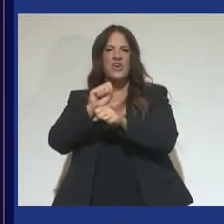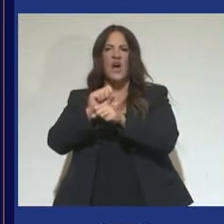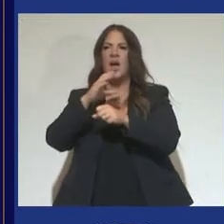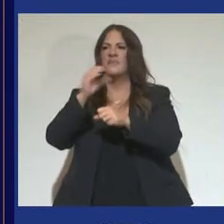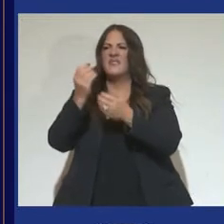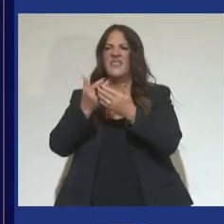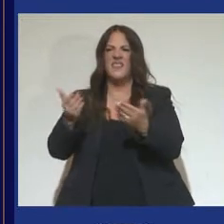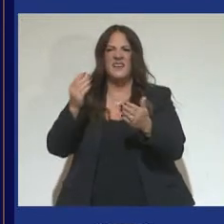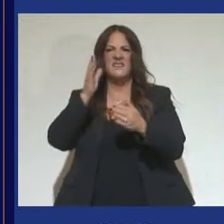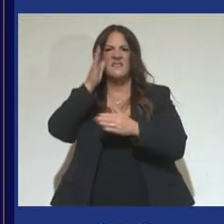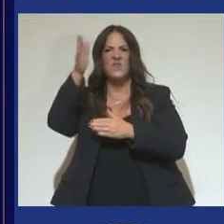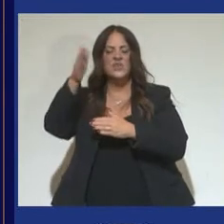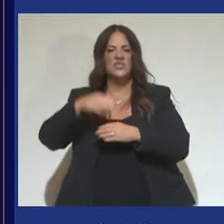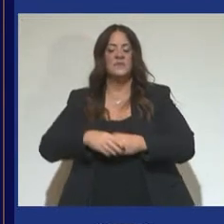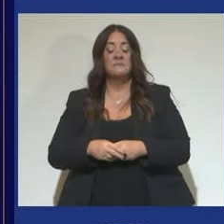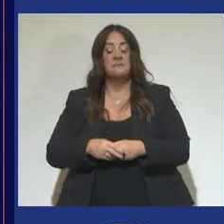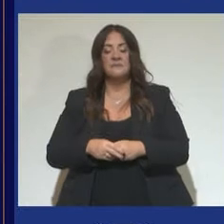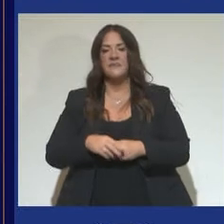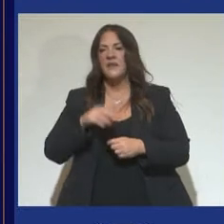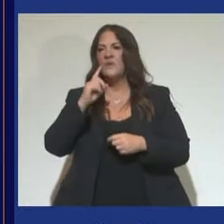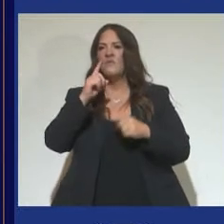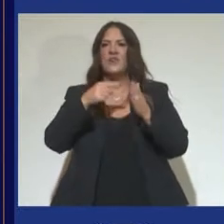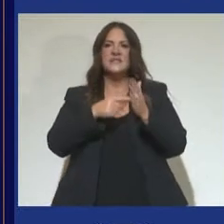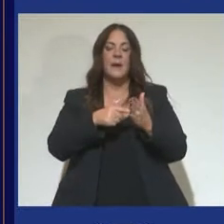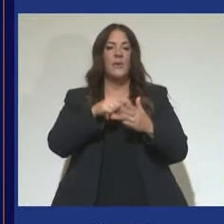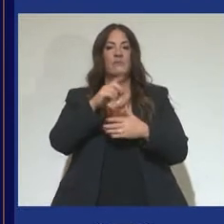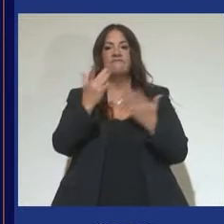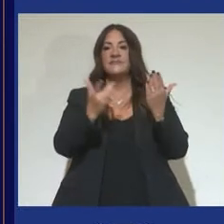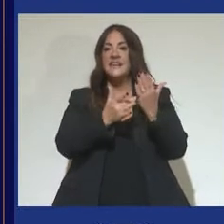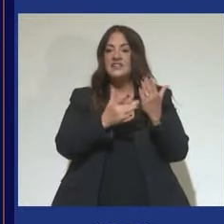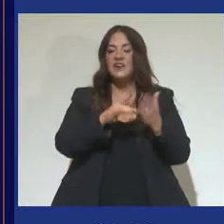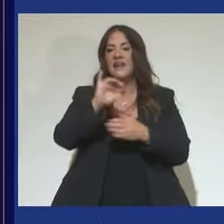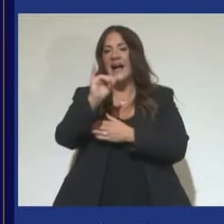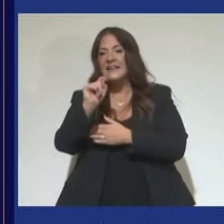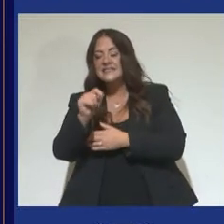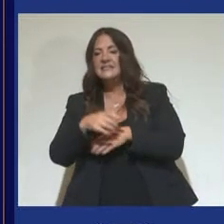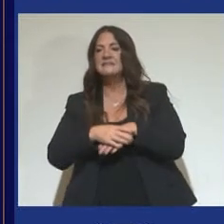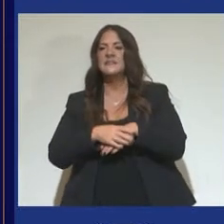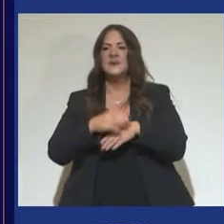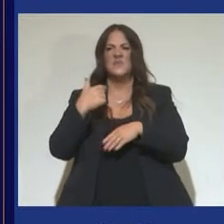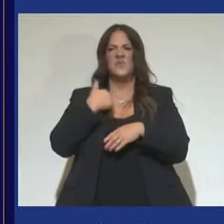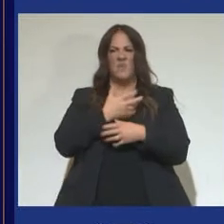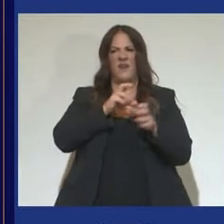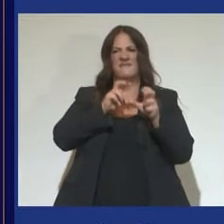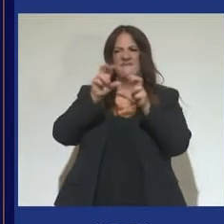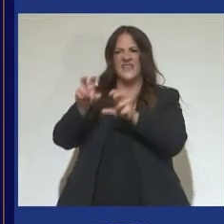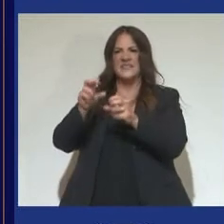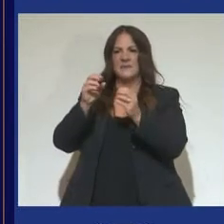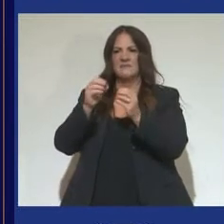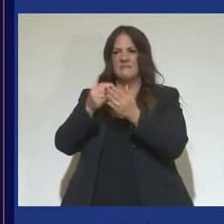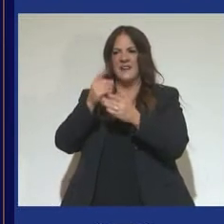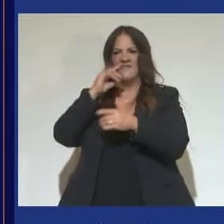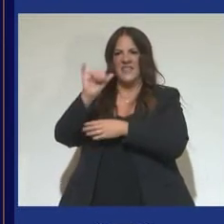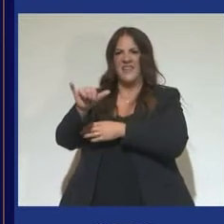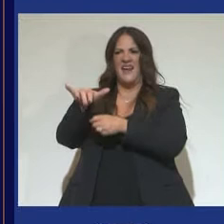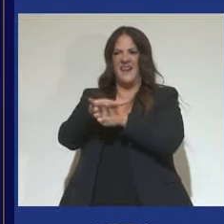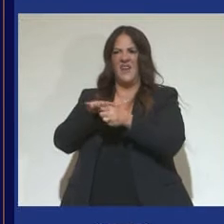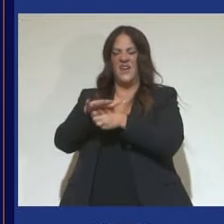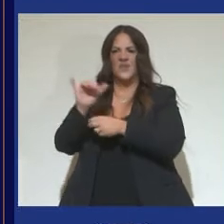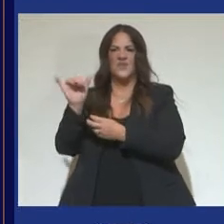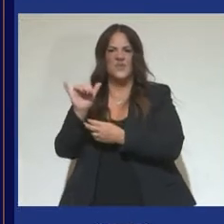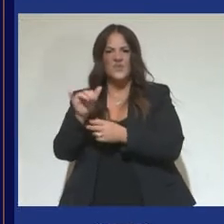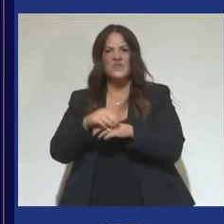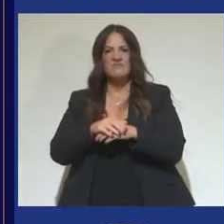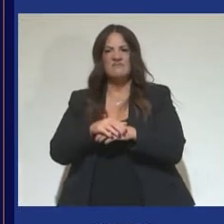colaboraciones con innovaciones biológicas tecnológicas computacionales y queremos invertir parte del dinero en ese